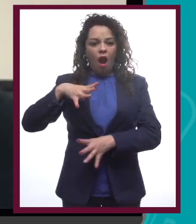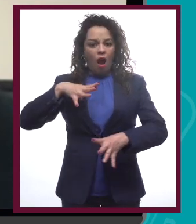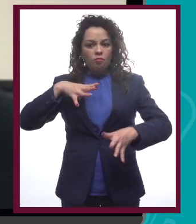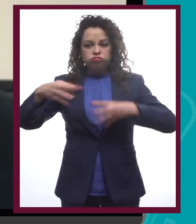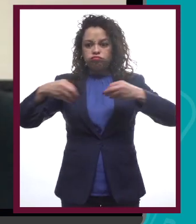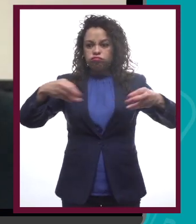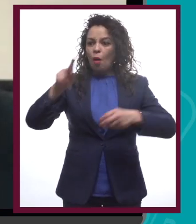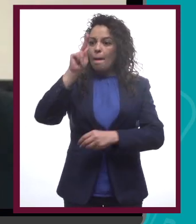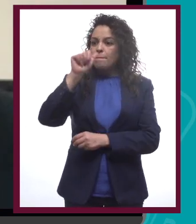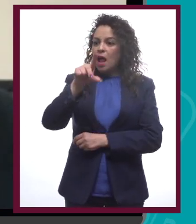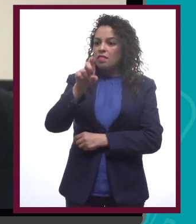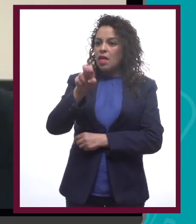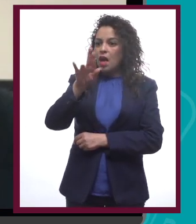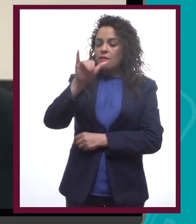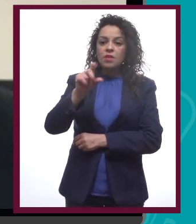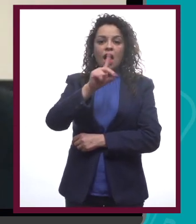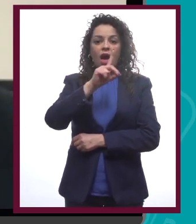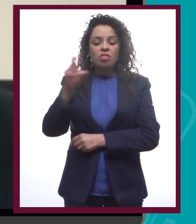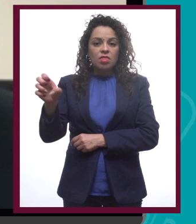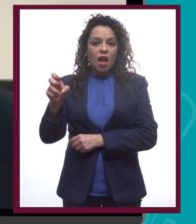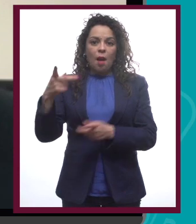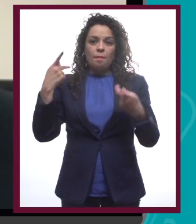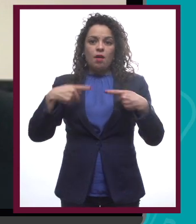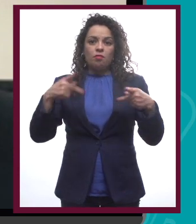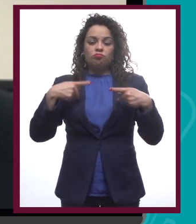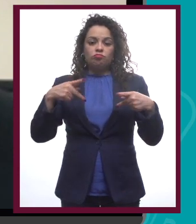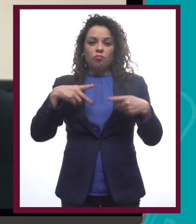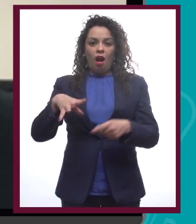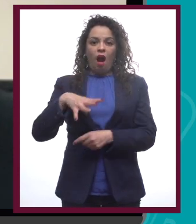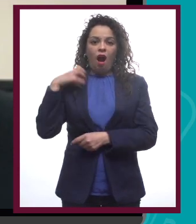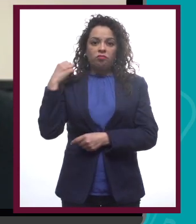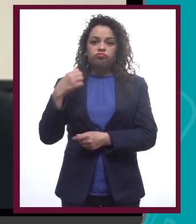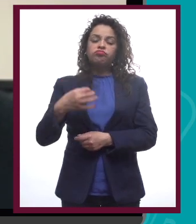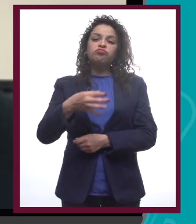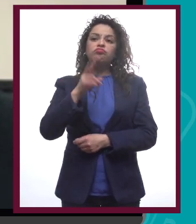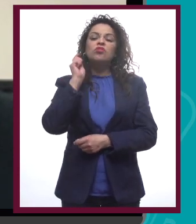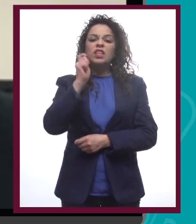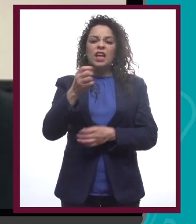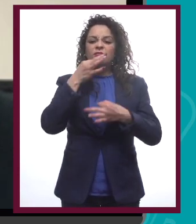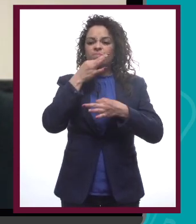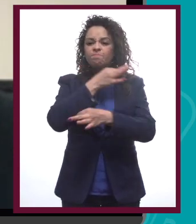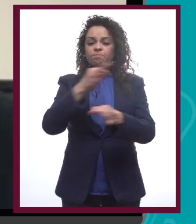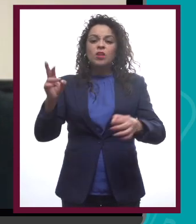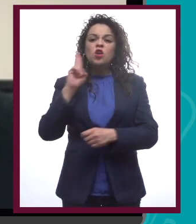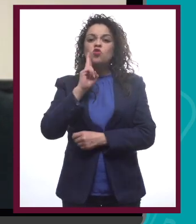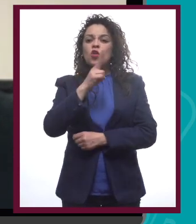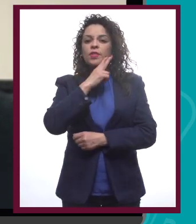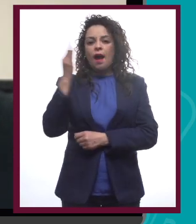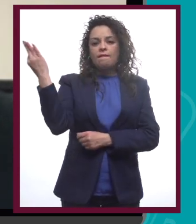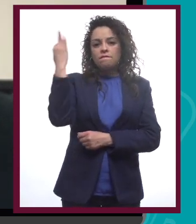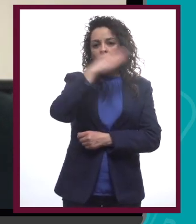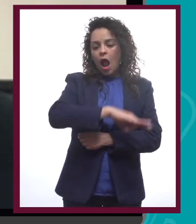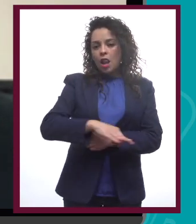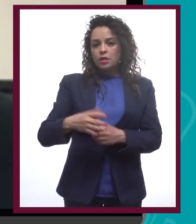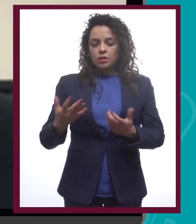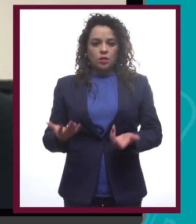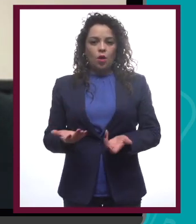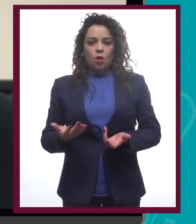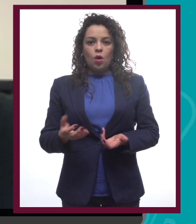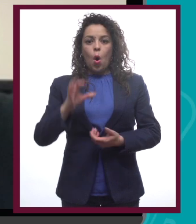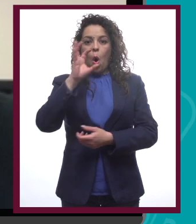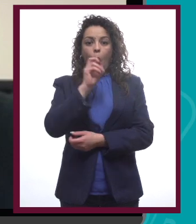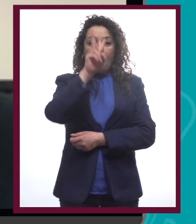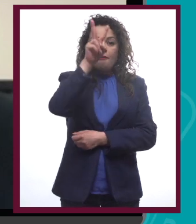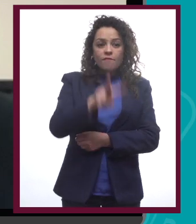plaga o pandemia de desinformación, de noticias falsas, de medias